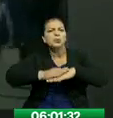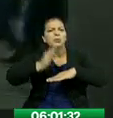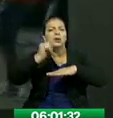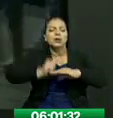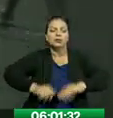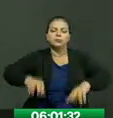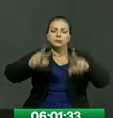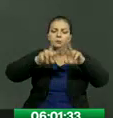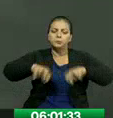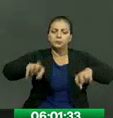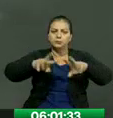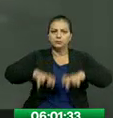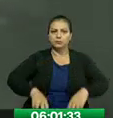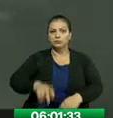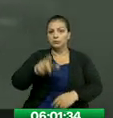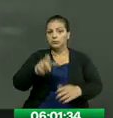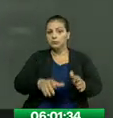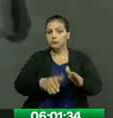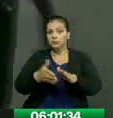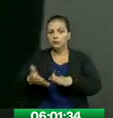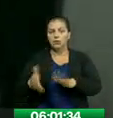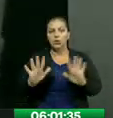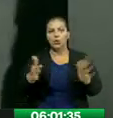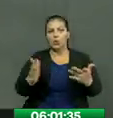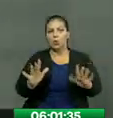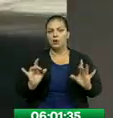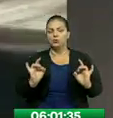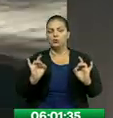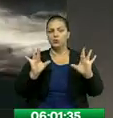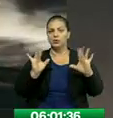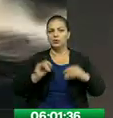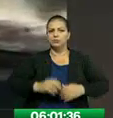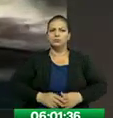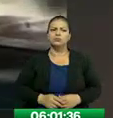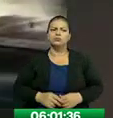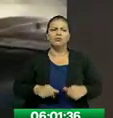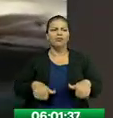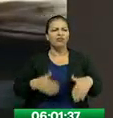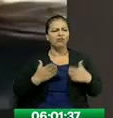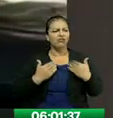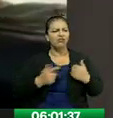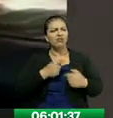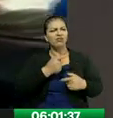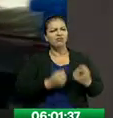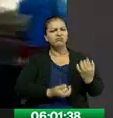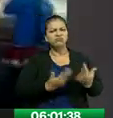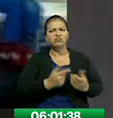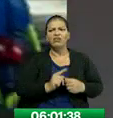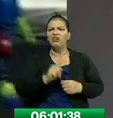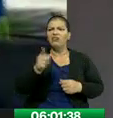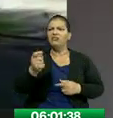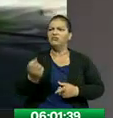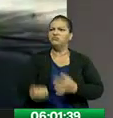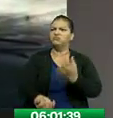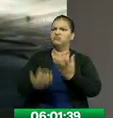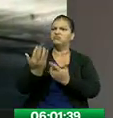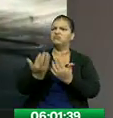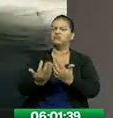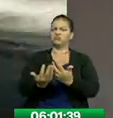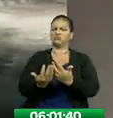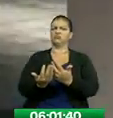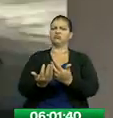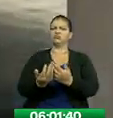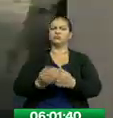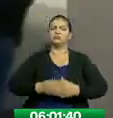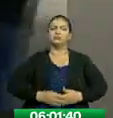lamentar. Así, señores, está que hierve Guayaquil. Candela por allá, candela por acá. Y tanto